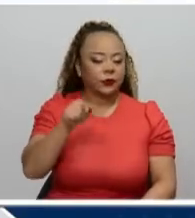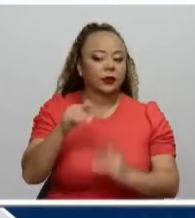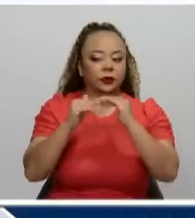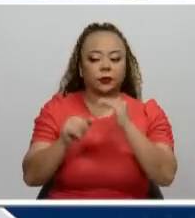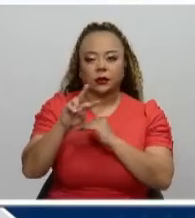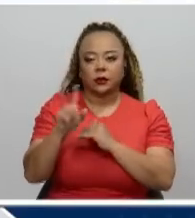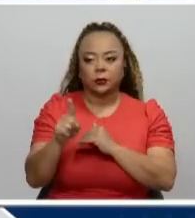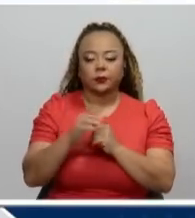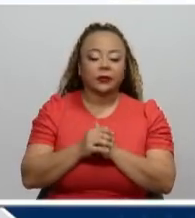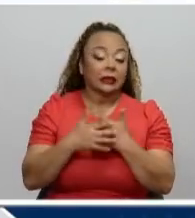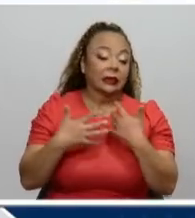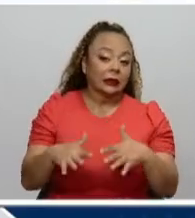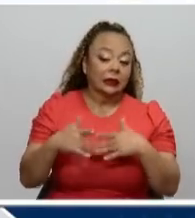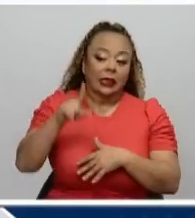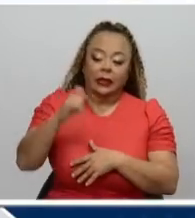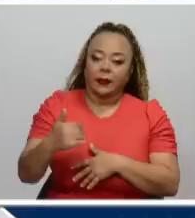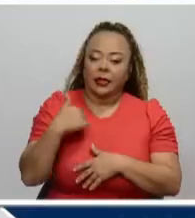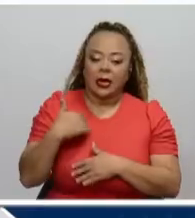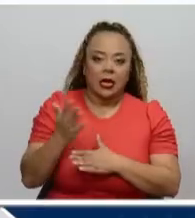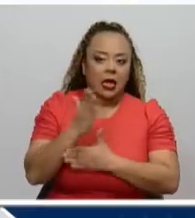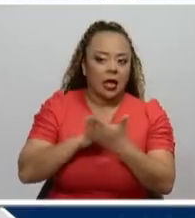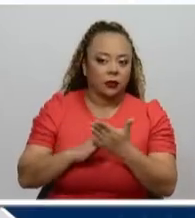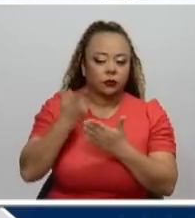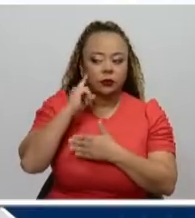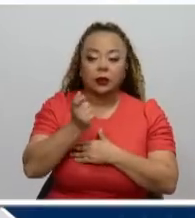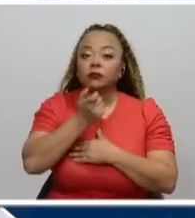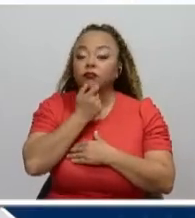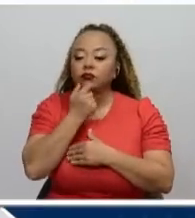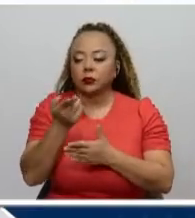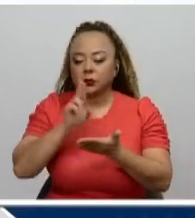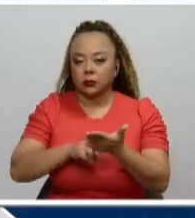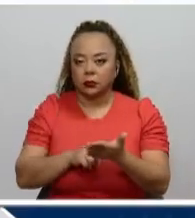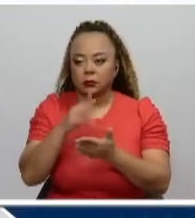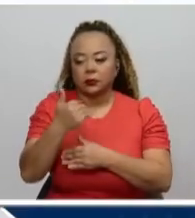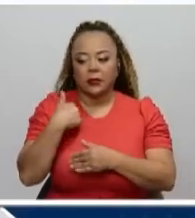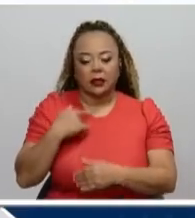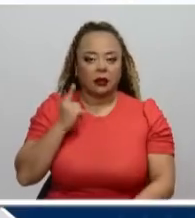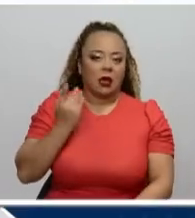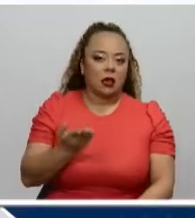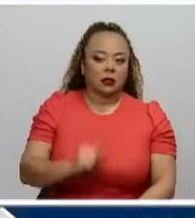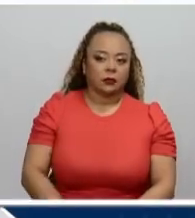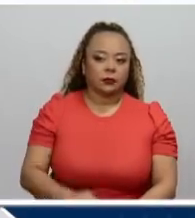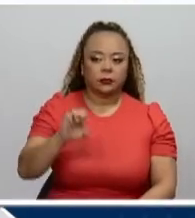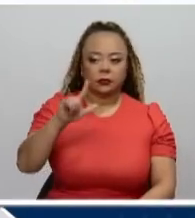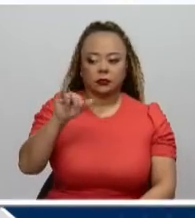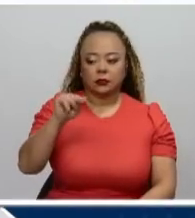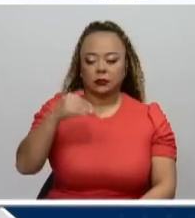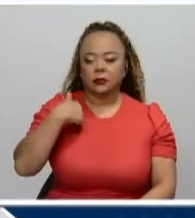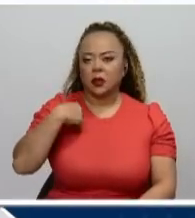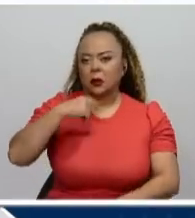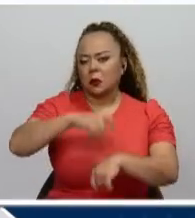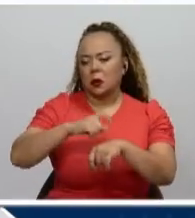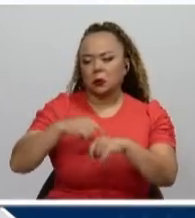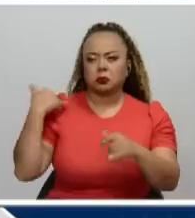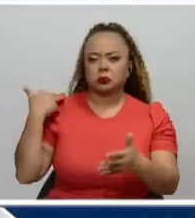sub-21 Monte tenés que tener algo para que la Premier te contrate te tenga ahí Elián tiene rato además